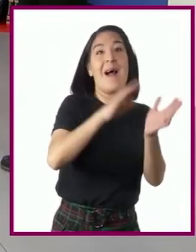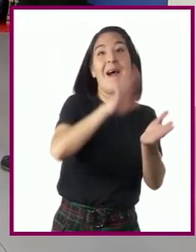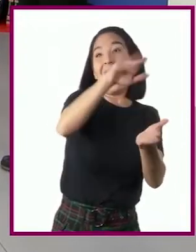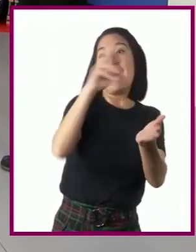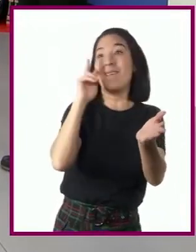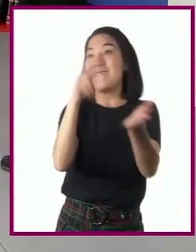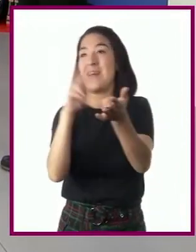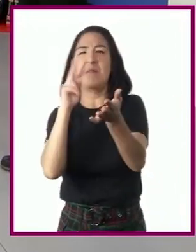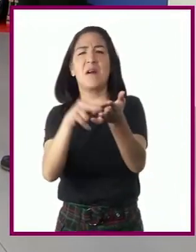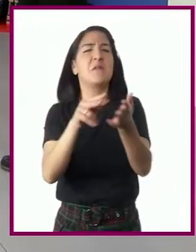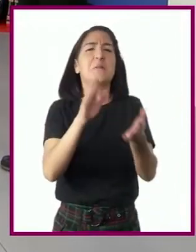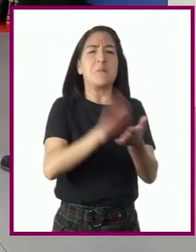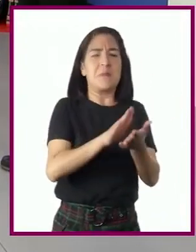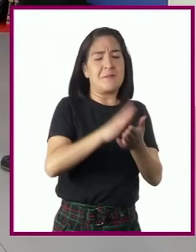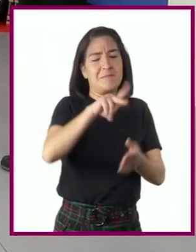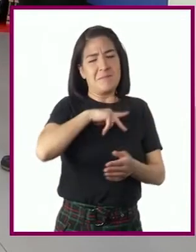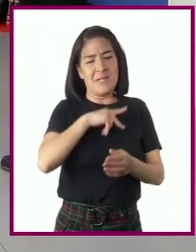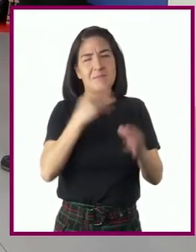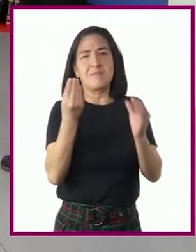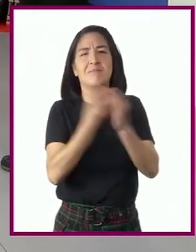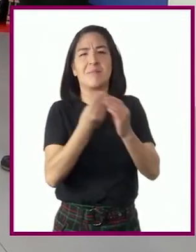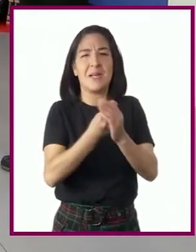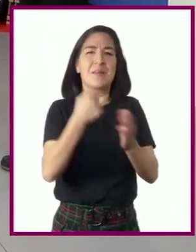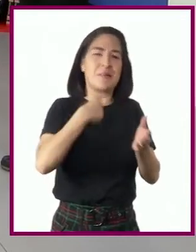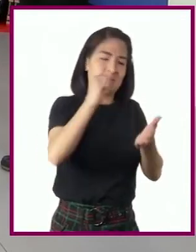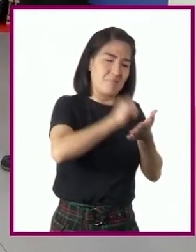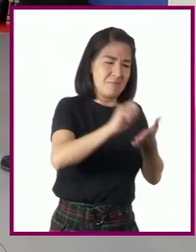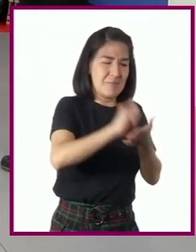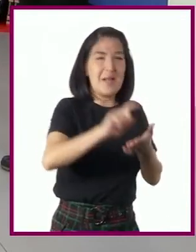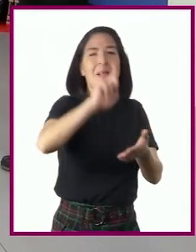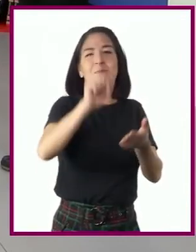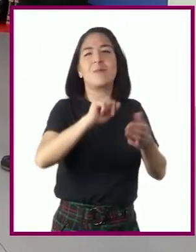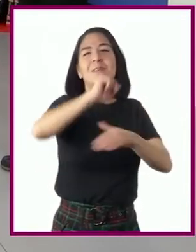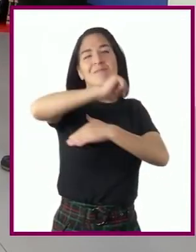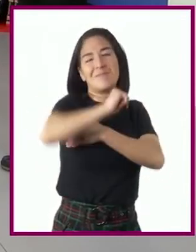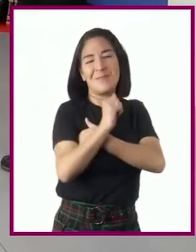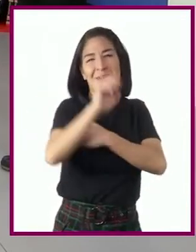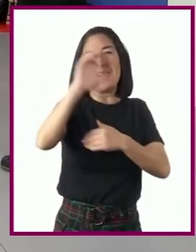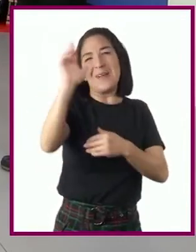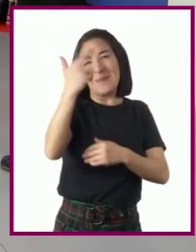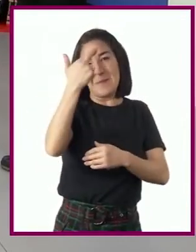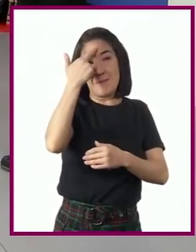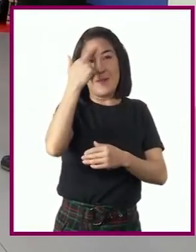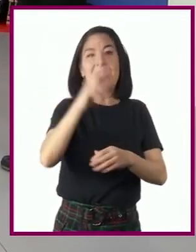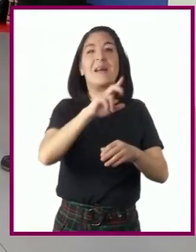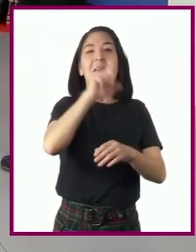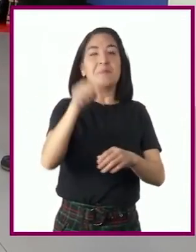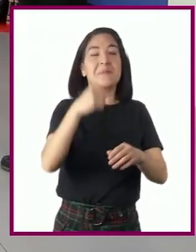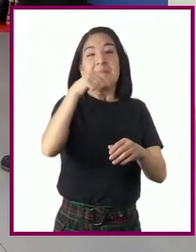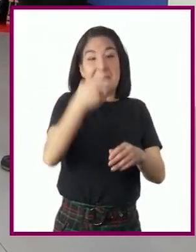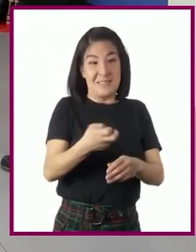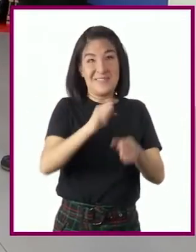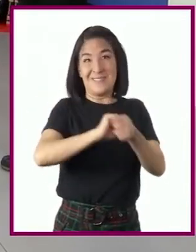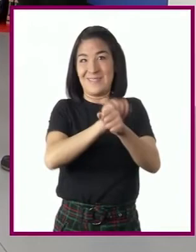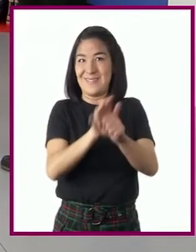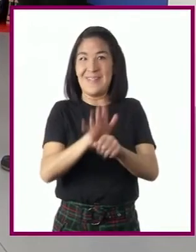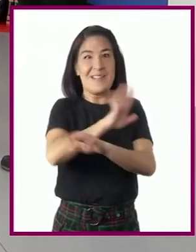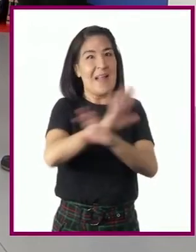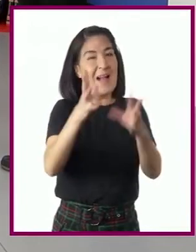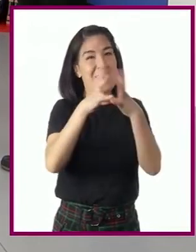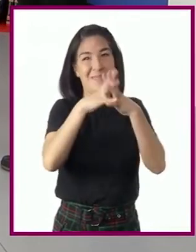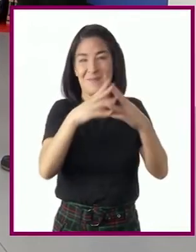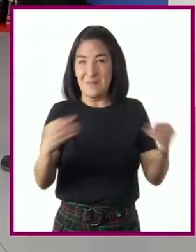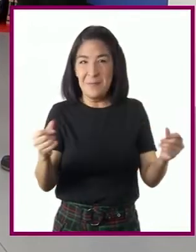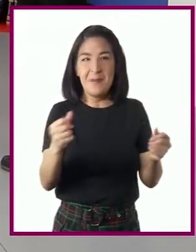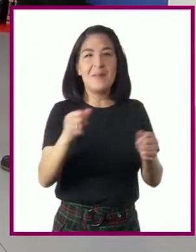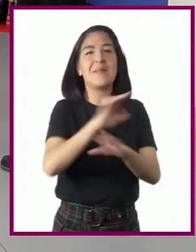también podemos registrar cosas de las que con seguridad no nos acordaremos después tan vívidamente. Esto nos